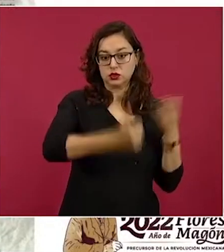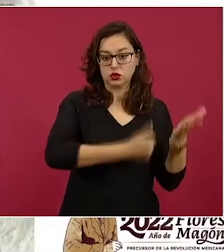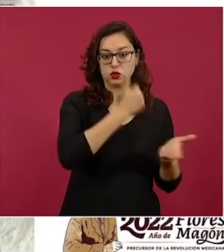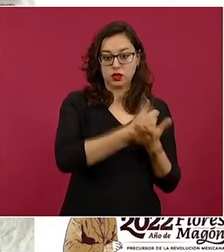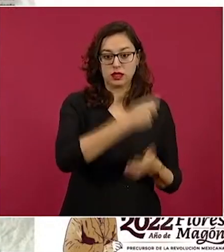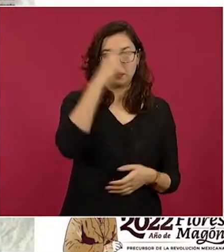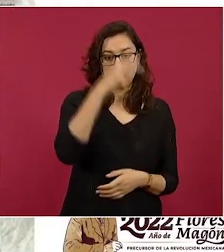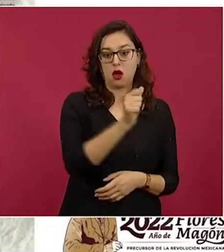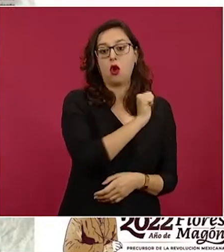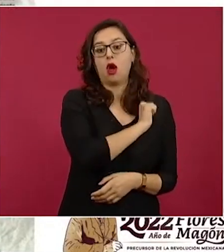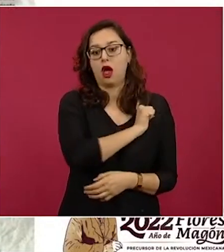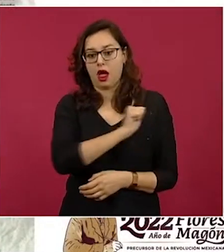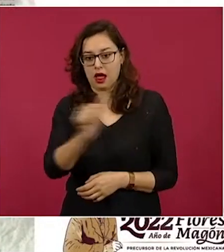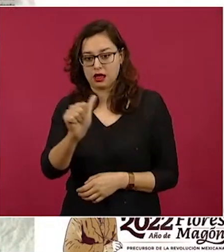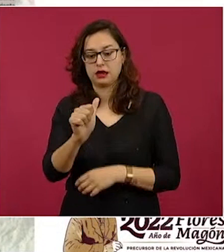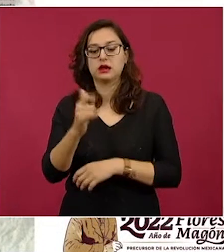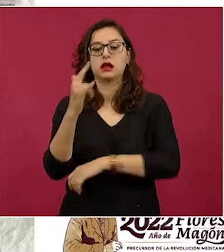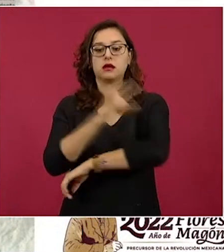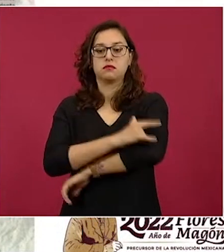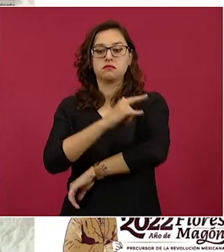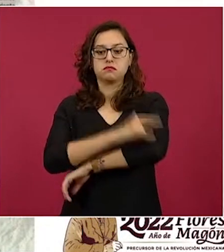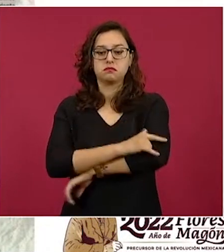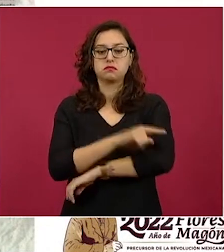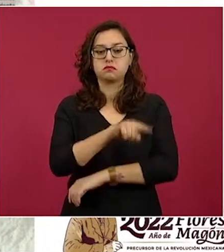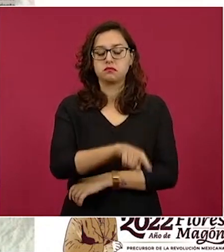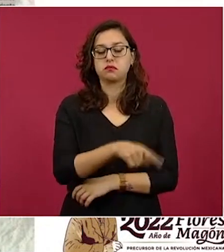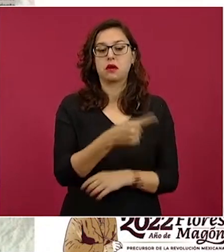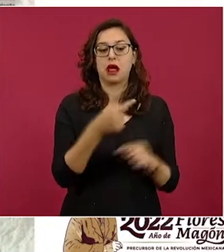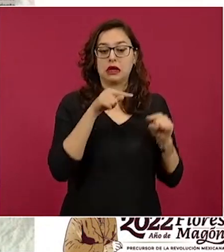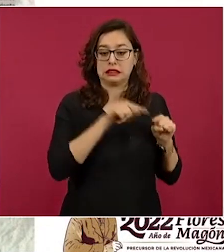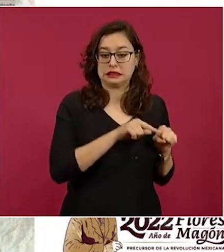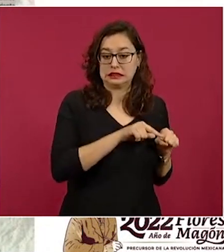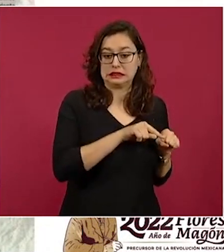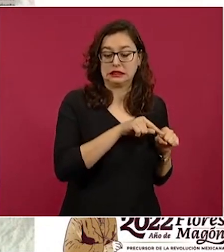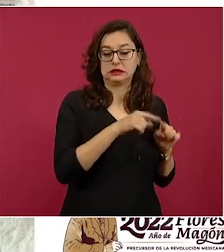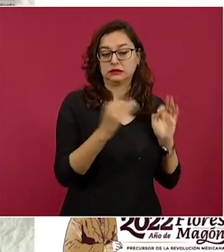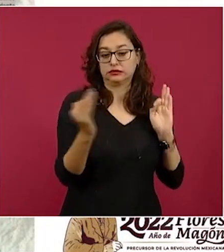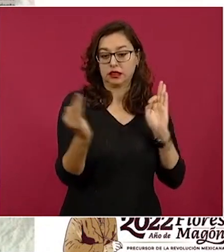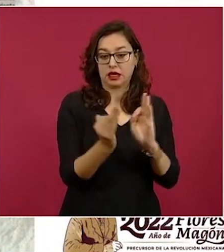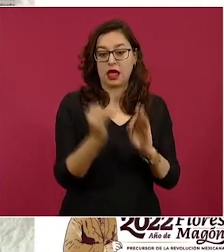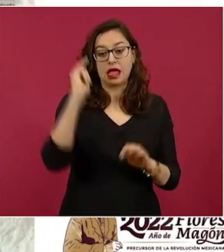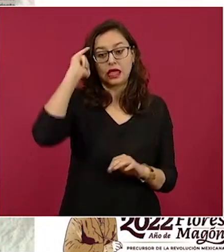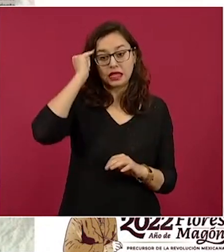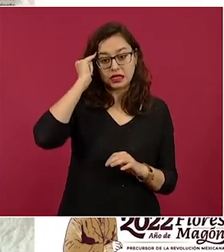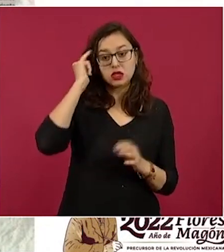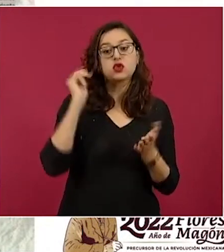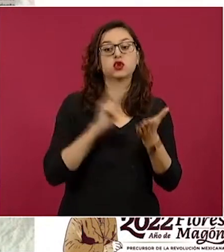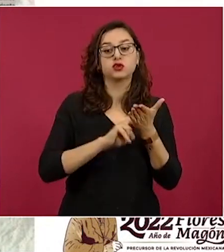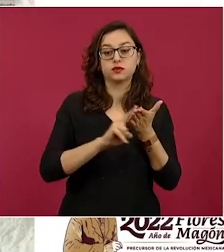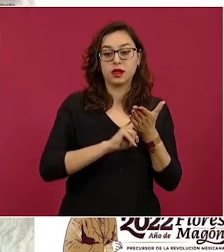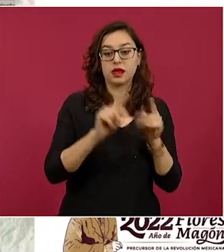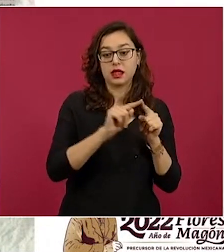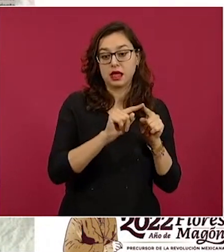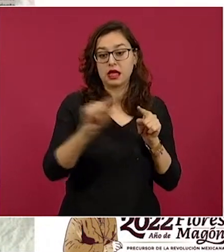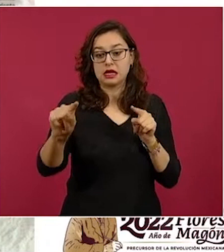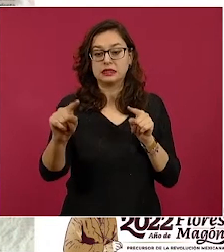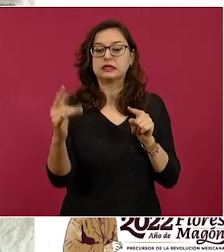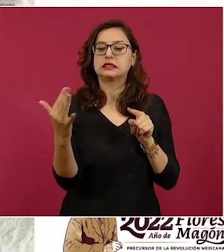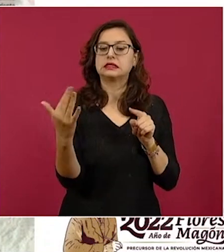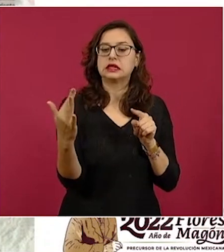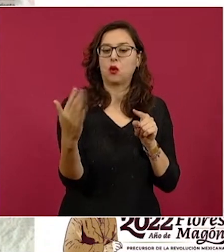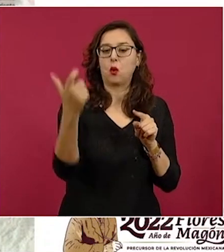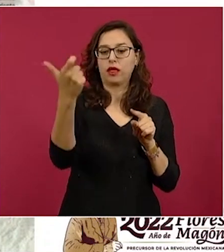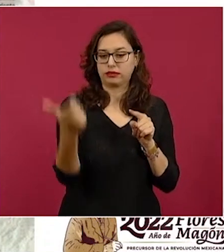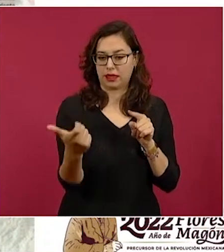en los cuales estos transportes públicos cobrarán del punto más cercano, en el caso de Indios Verdes, hacia el Aifa, 50 pesos,